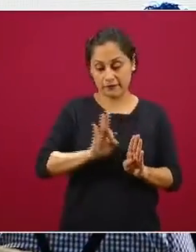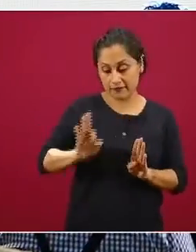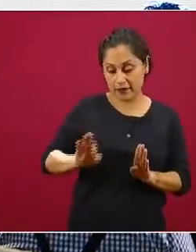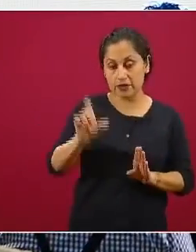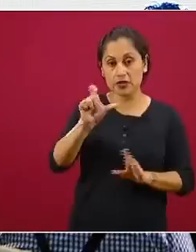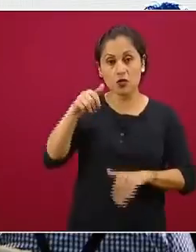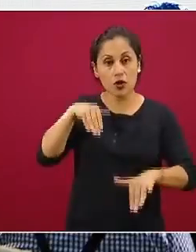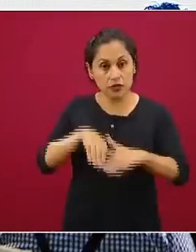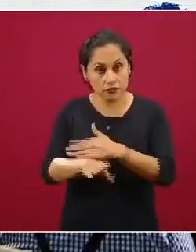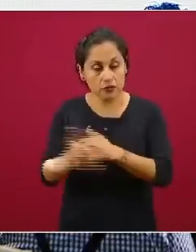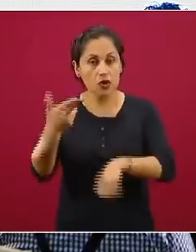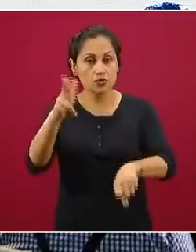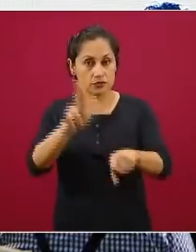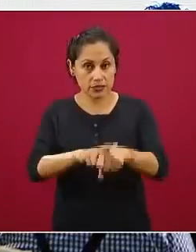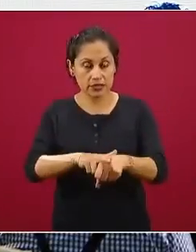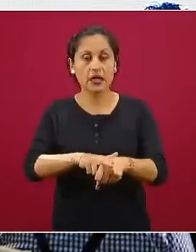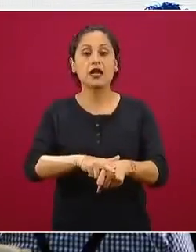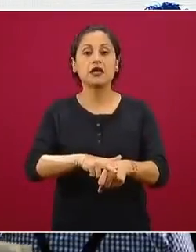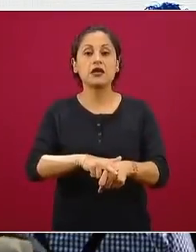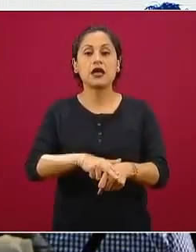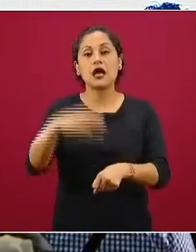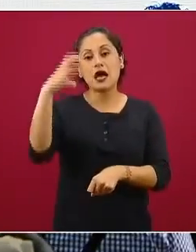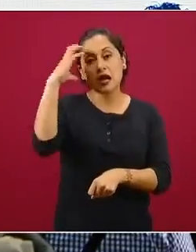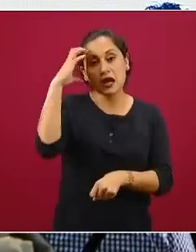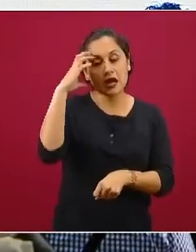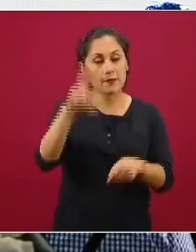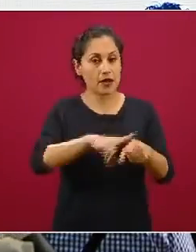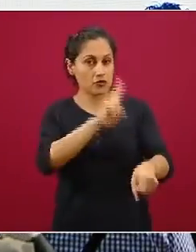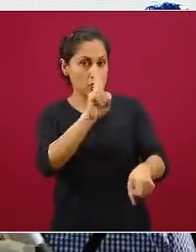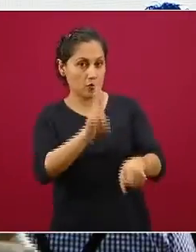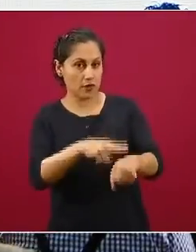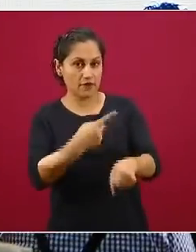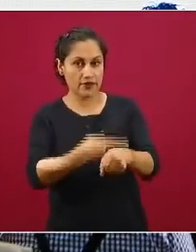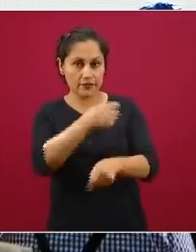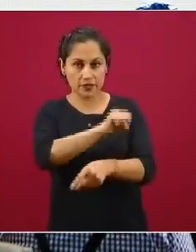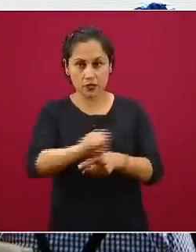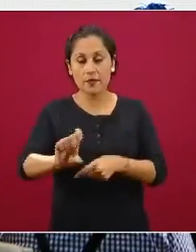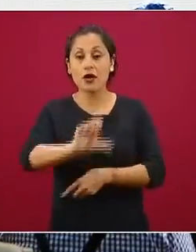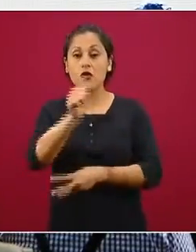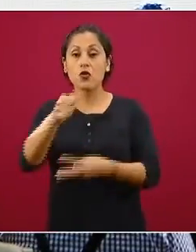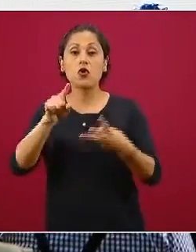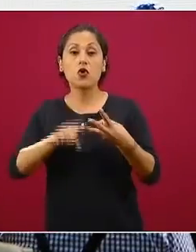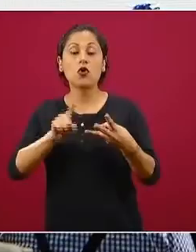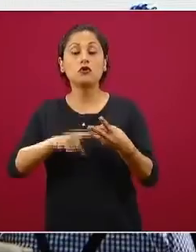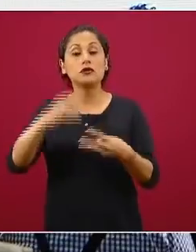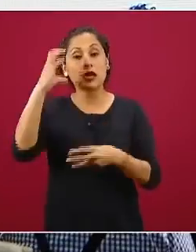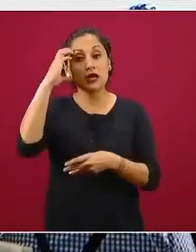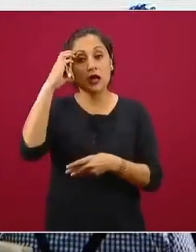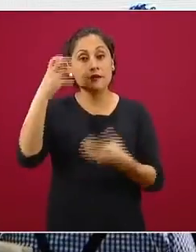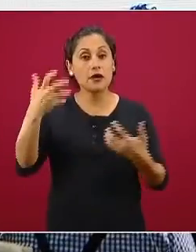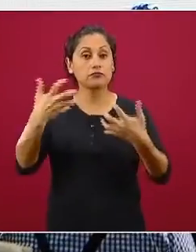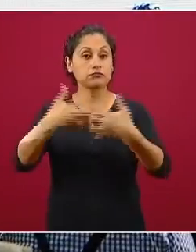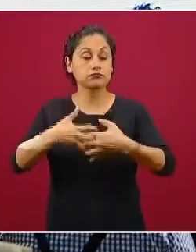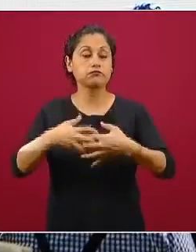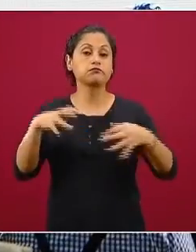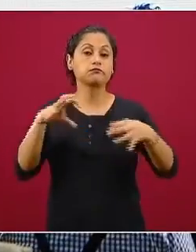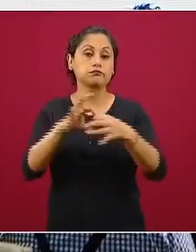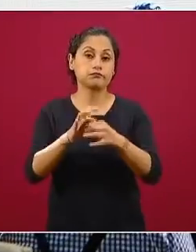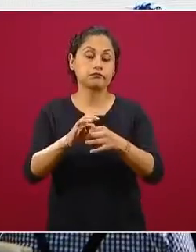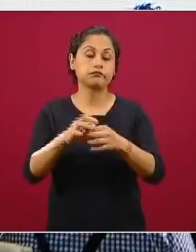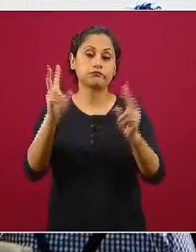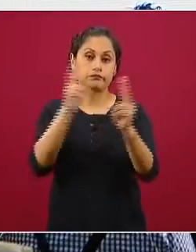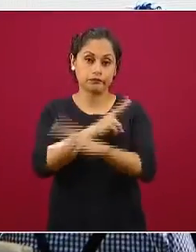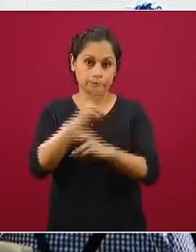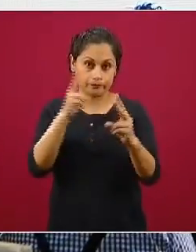camas generales y en la última en las camas de terapia intensiva. Misma lógica, es la predicción